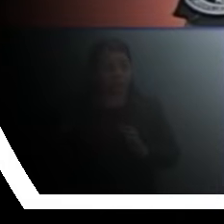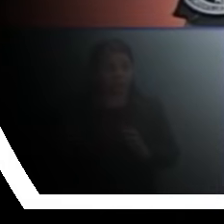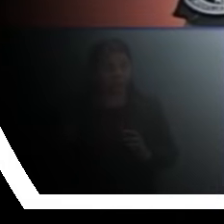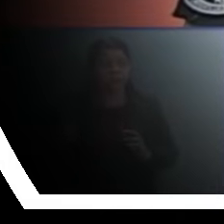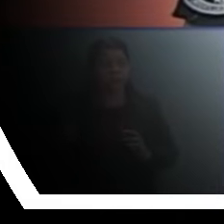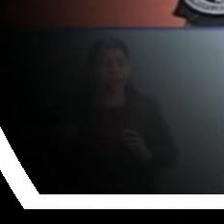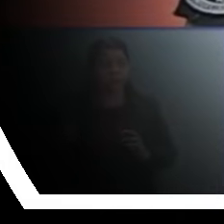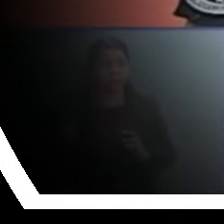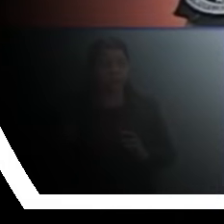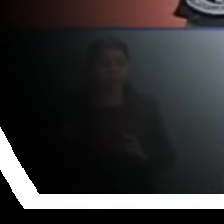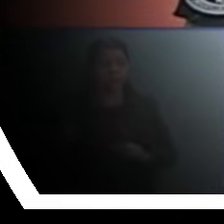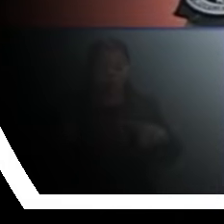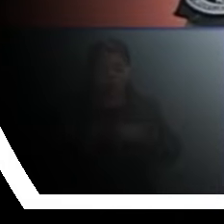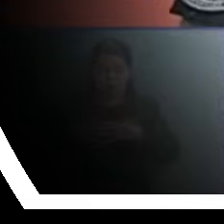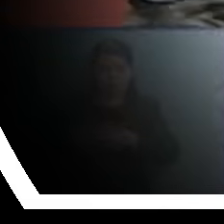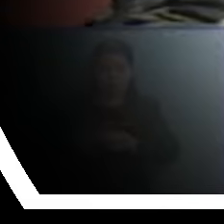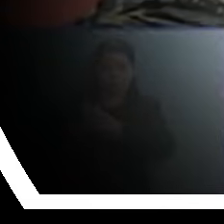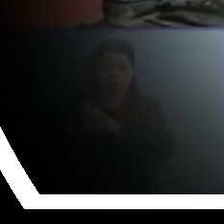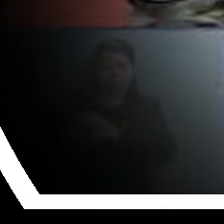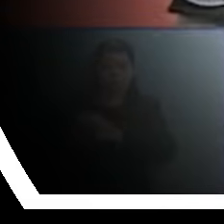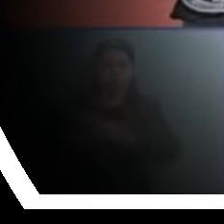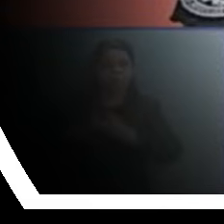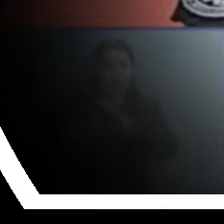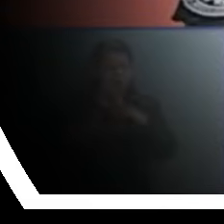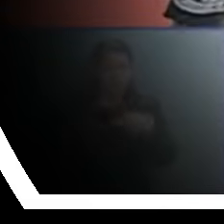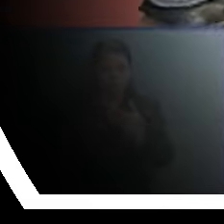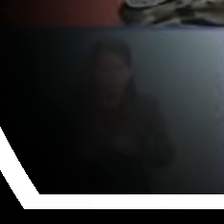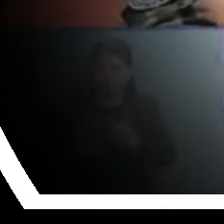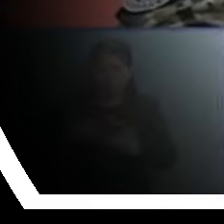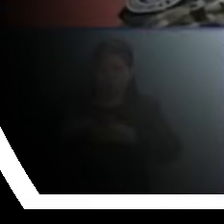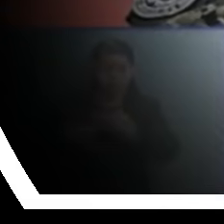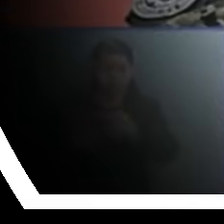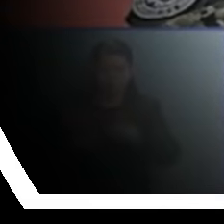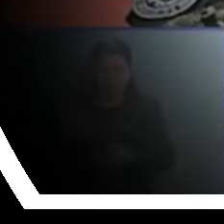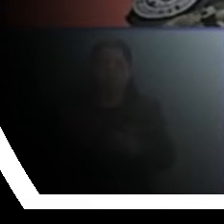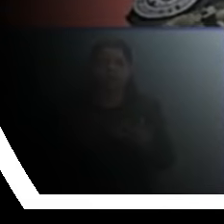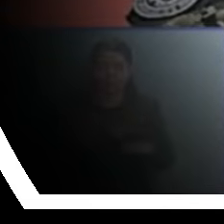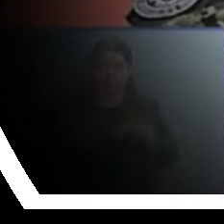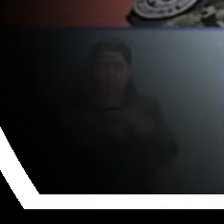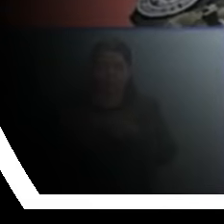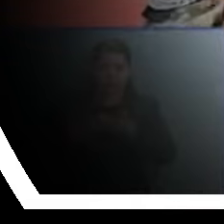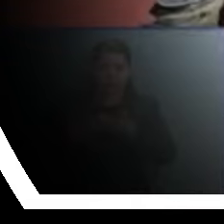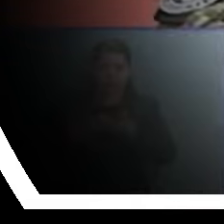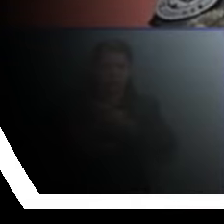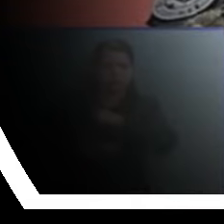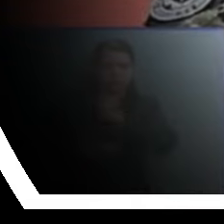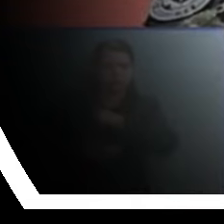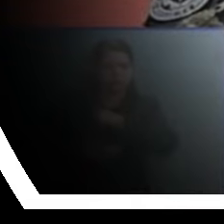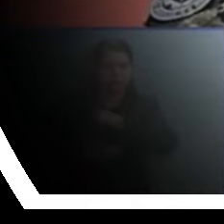una Estado Mayor presidencial con todos los componentes que tiene para cumplir con es esa